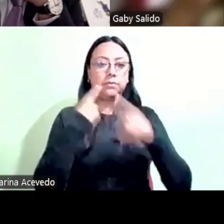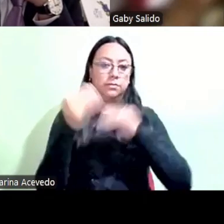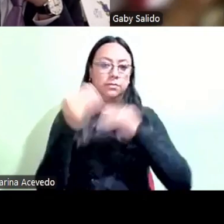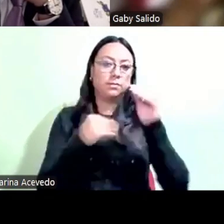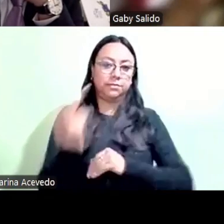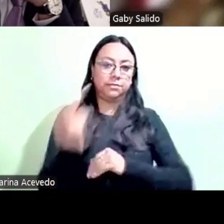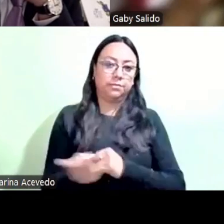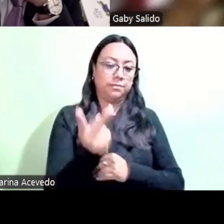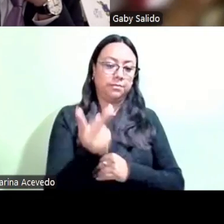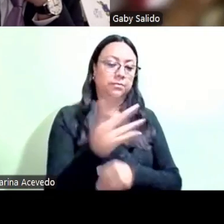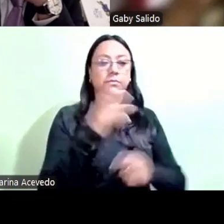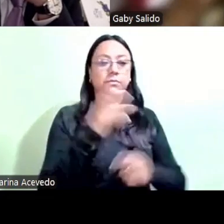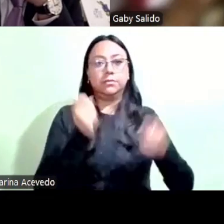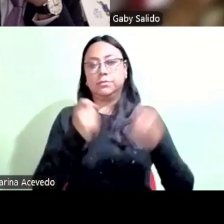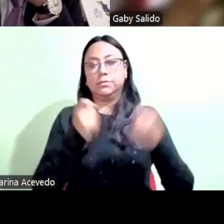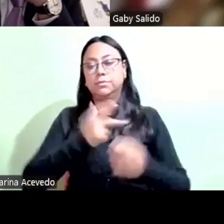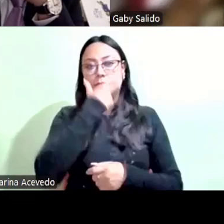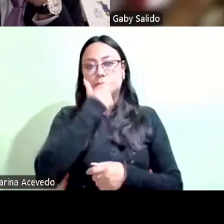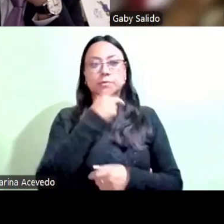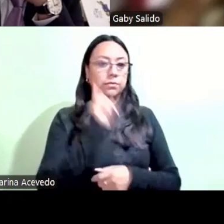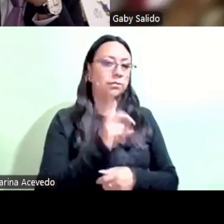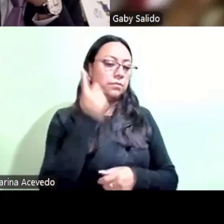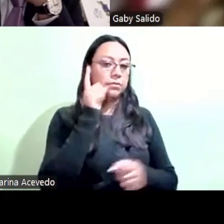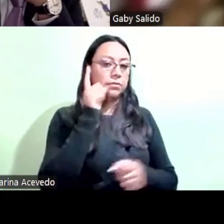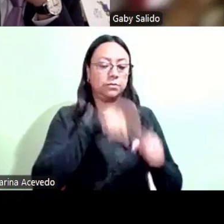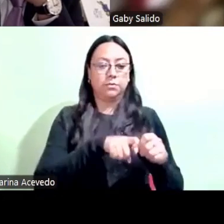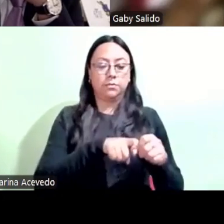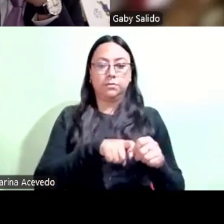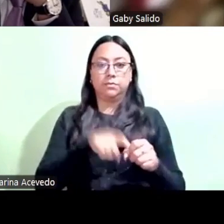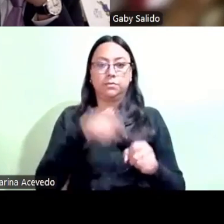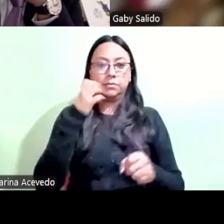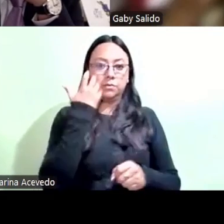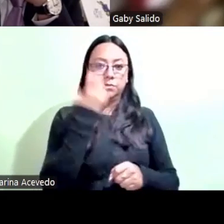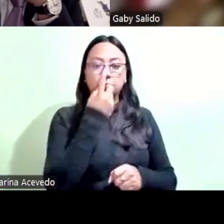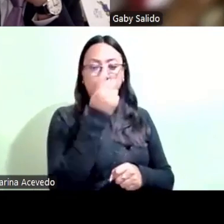alguno de los integrantes que quiera hacer uso de la palabra?